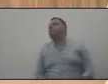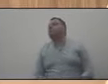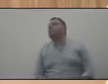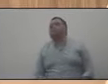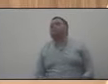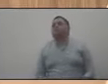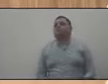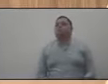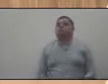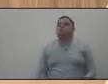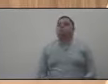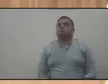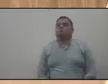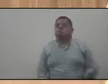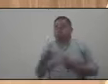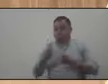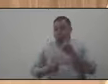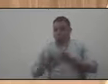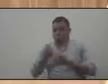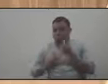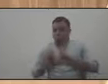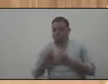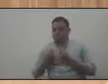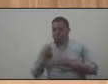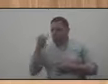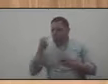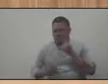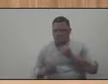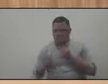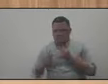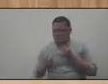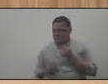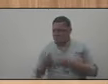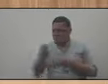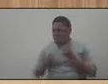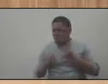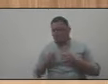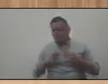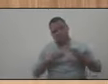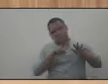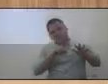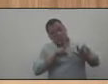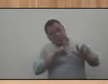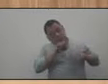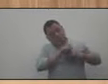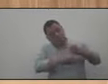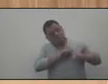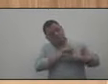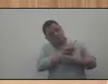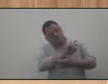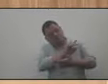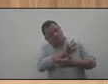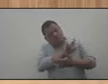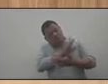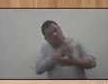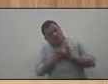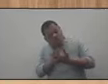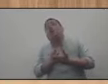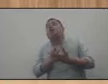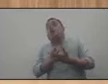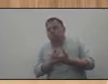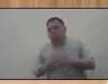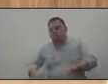En el área financiera, y por último, después de 6 largos años, se pudo cumplir